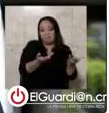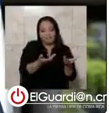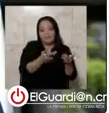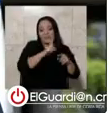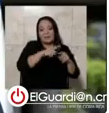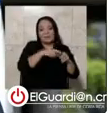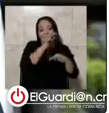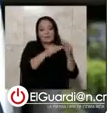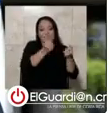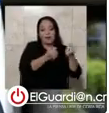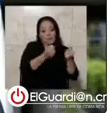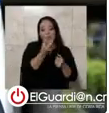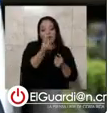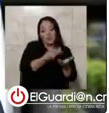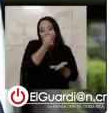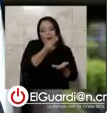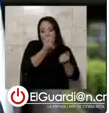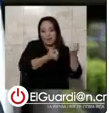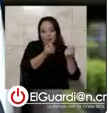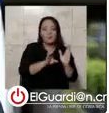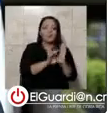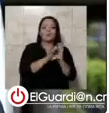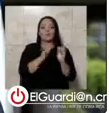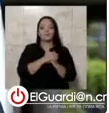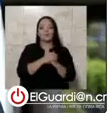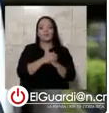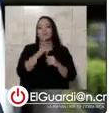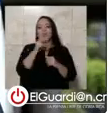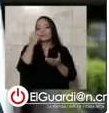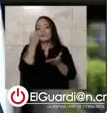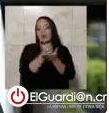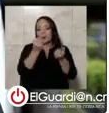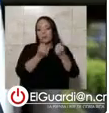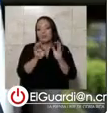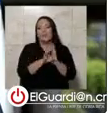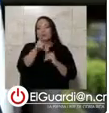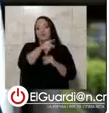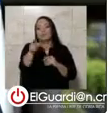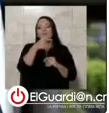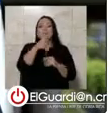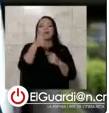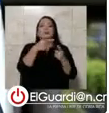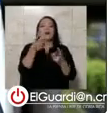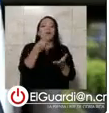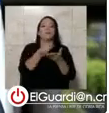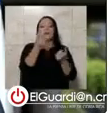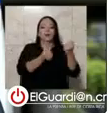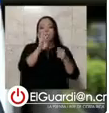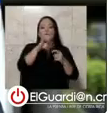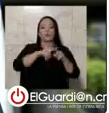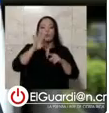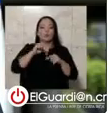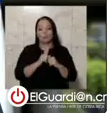tipo de vehículo y el costo del vehículo. Vaya, saque usted, no quiero decir marca de un carro, pero uno de esos carros grandes 4x4, o vaya